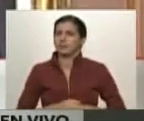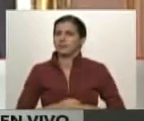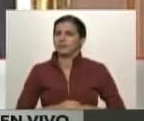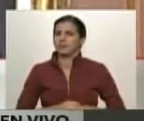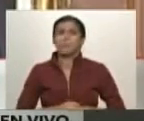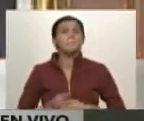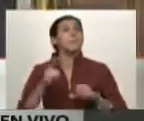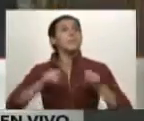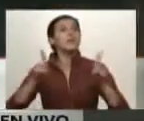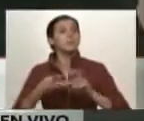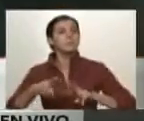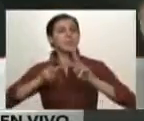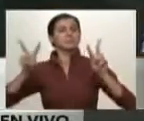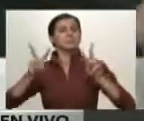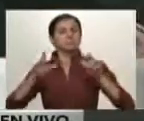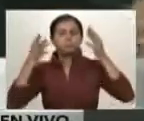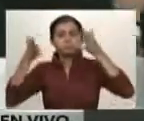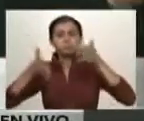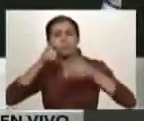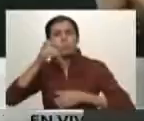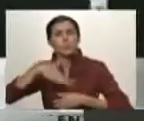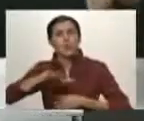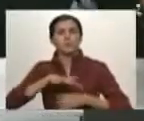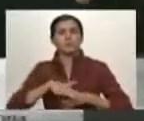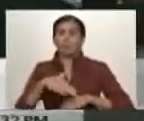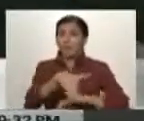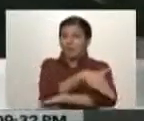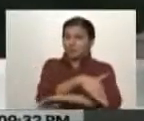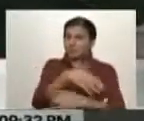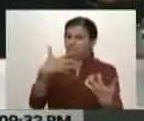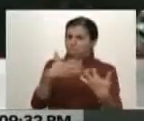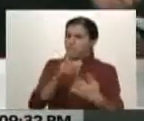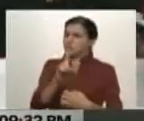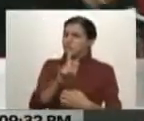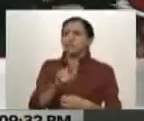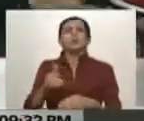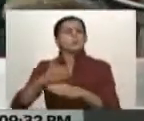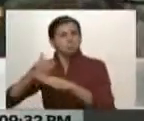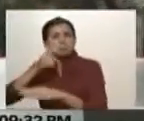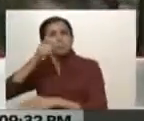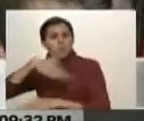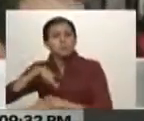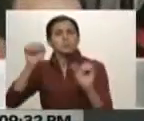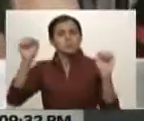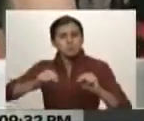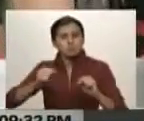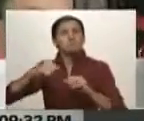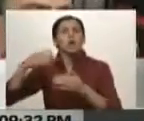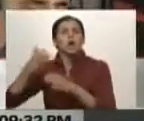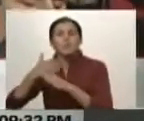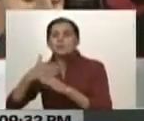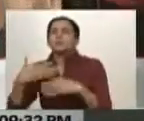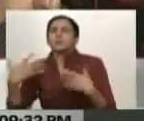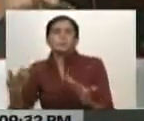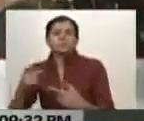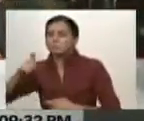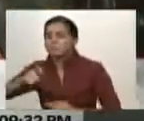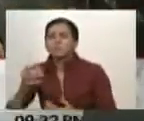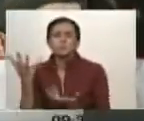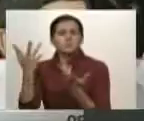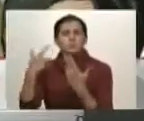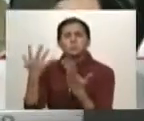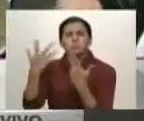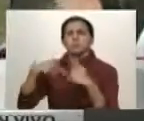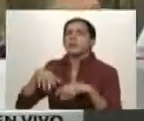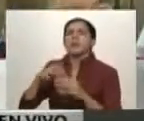paz orientando al pueblo compartiendo con el pueblo sus luchas sus necesidades sus angustias sus